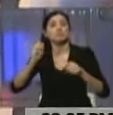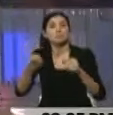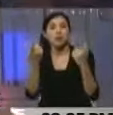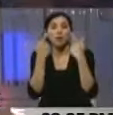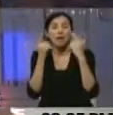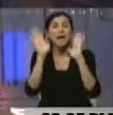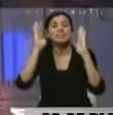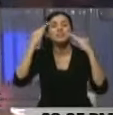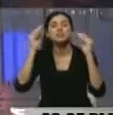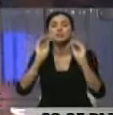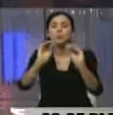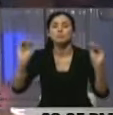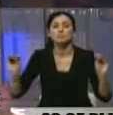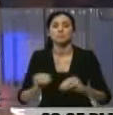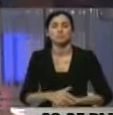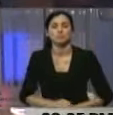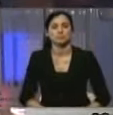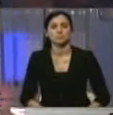atención.